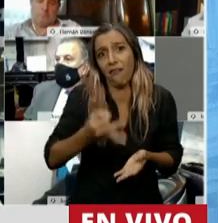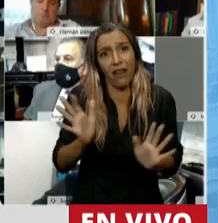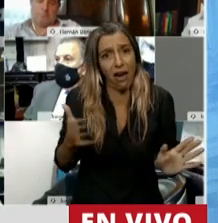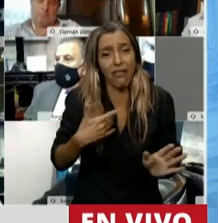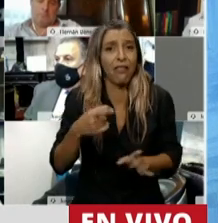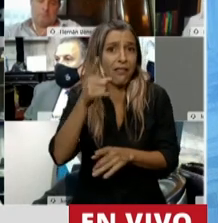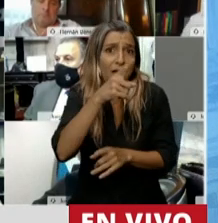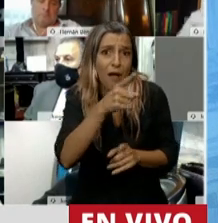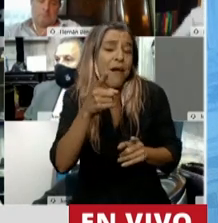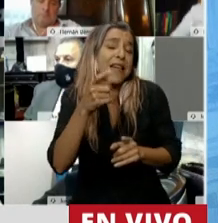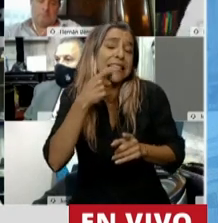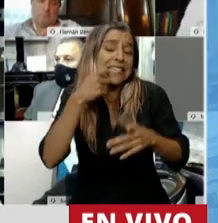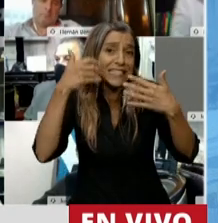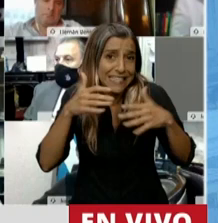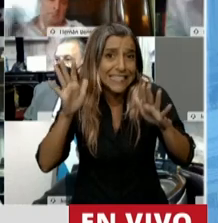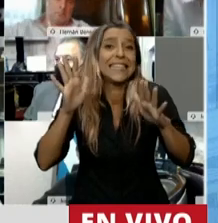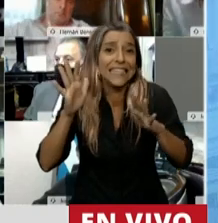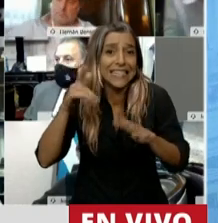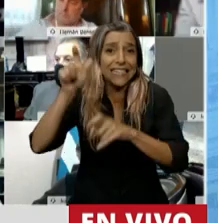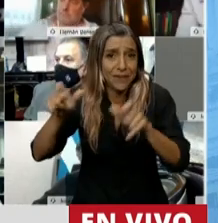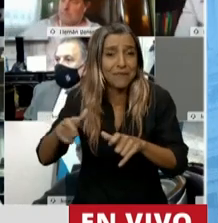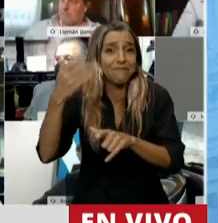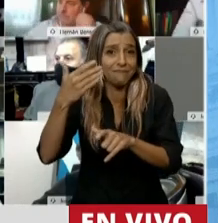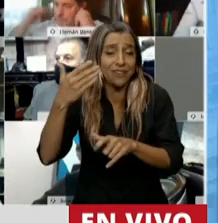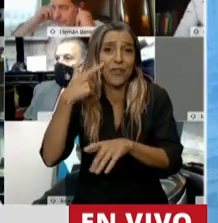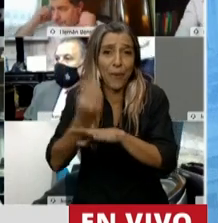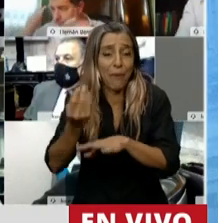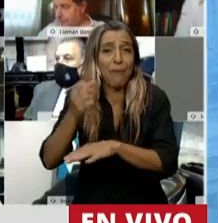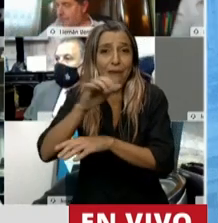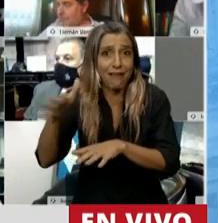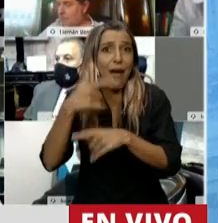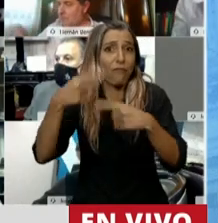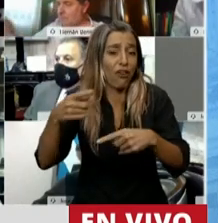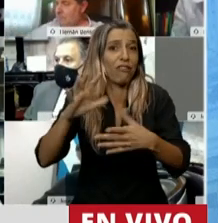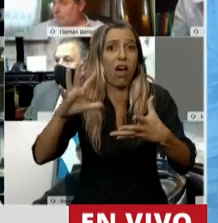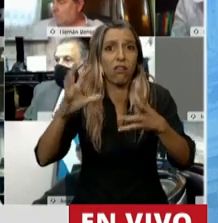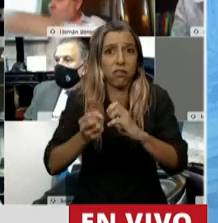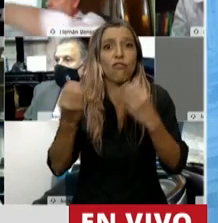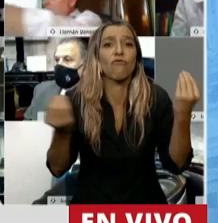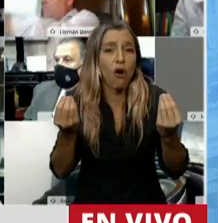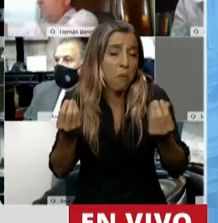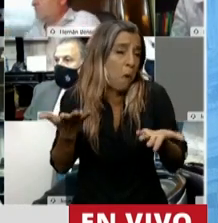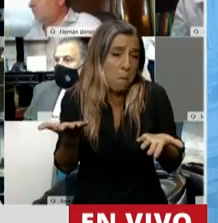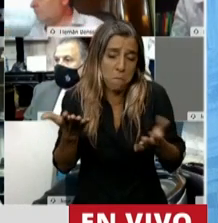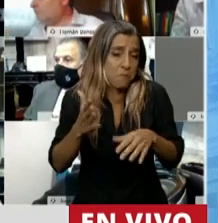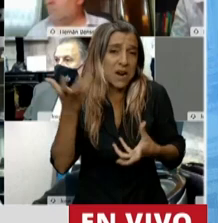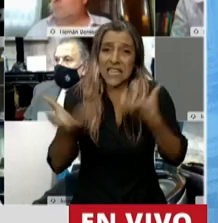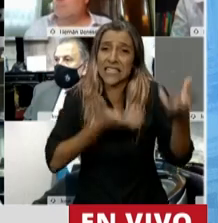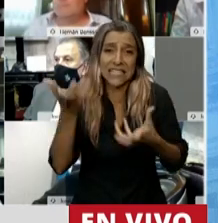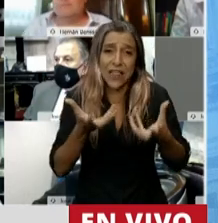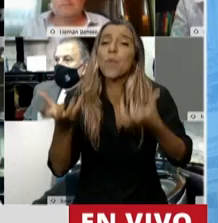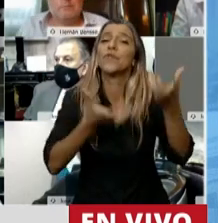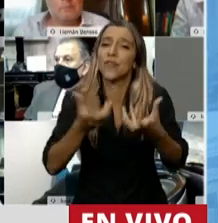a los campesinos, a los pequeños productores, a los pobladores, son los incendios que generan estos negocios inmobiliarios